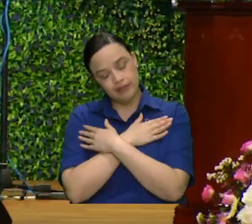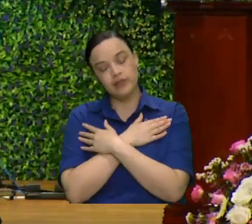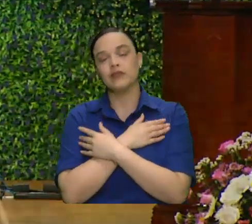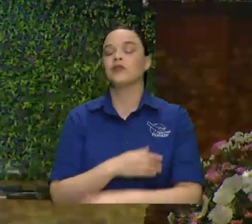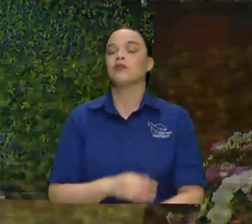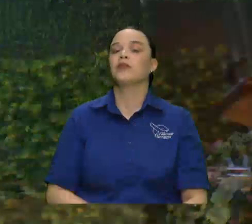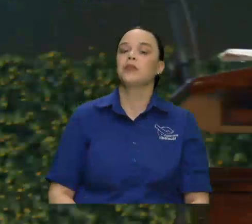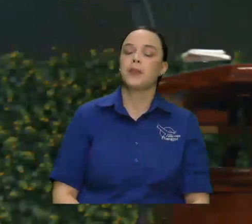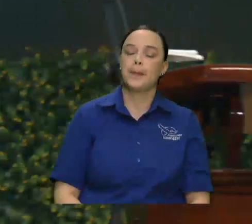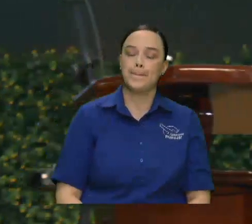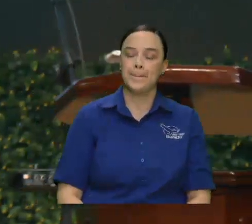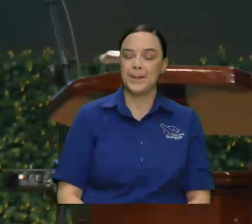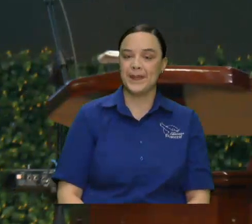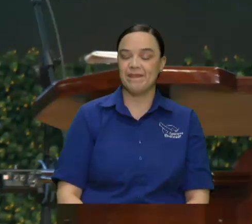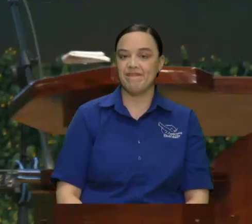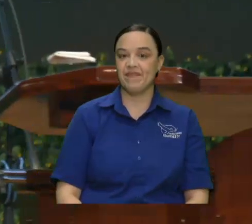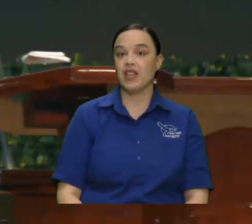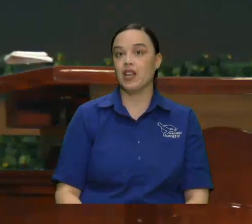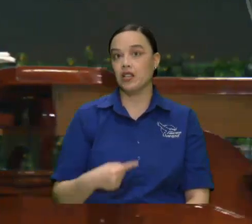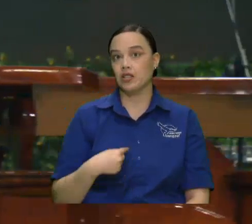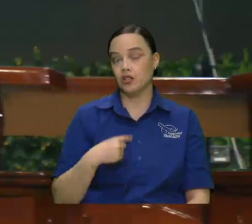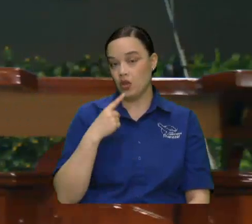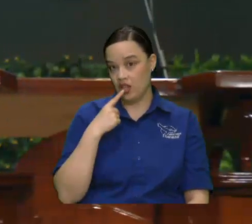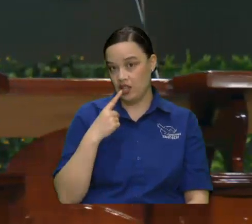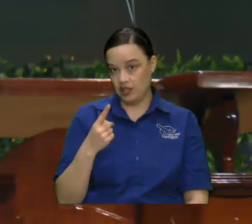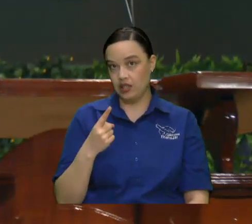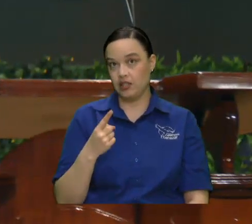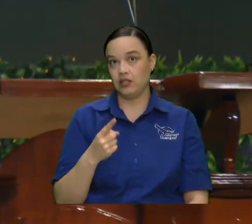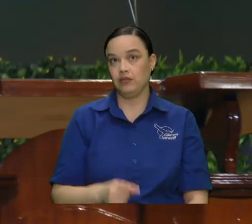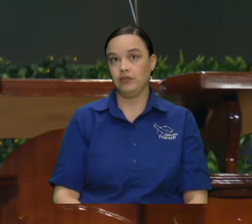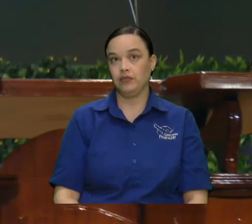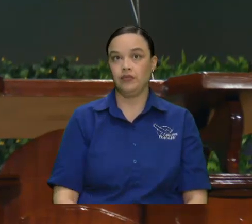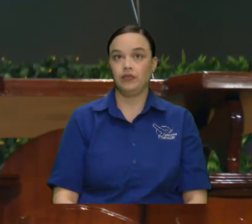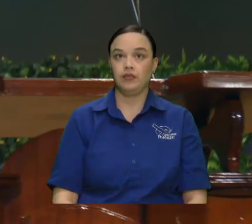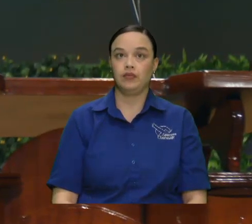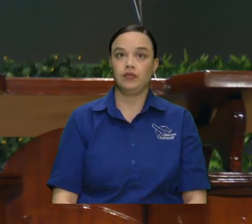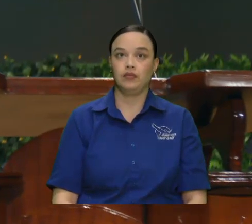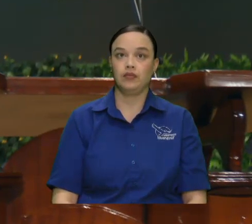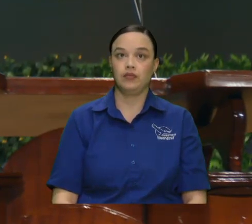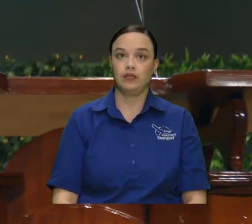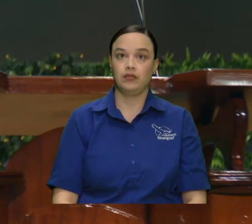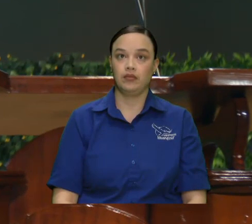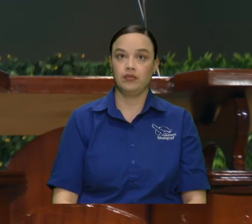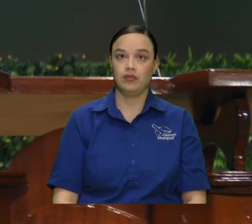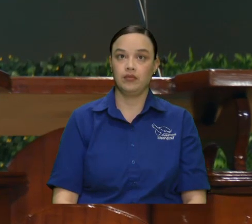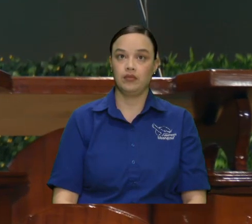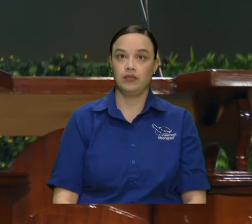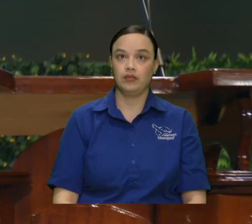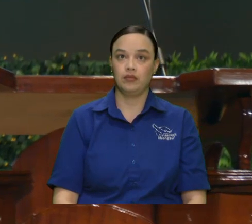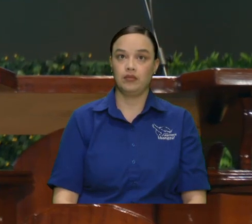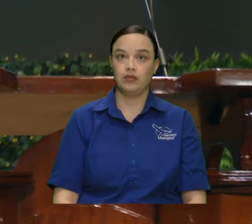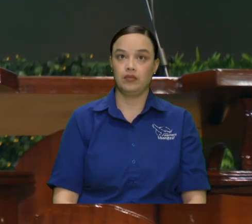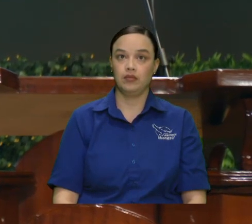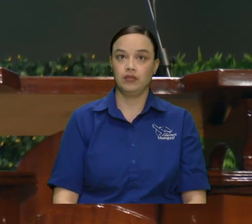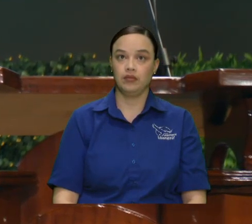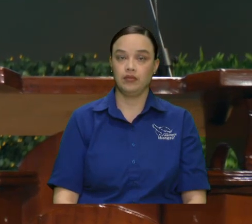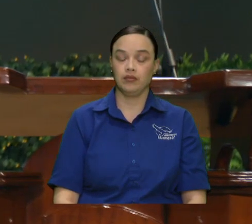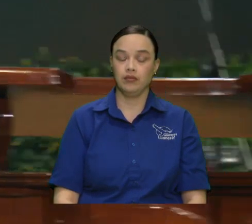y perdóneme que le diga esto lo voy a decir de mi parte no de usted al que le queda el guante verdad que sea boxeador